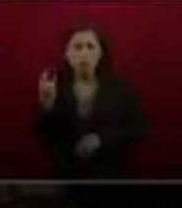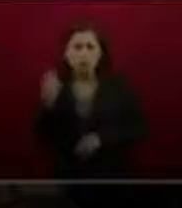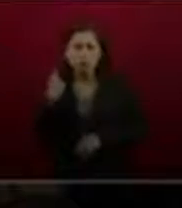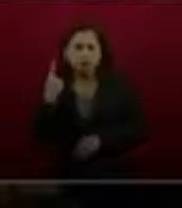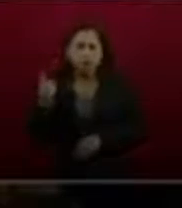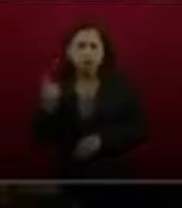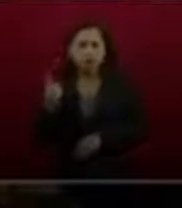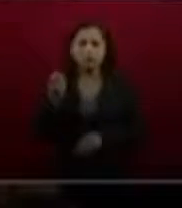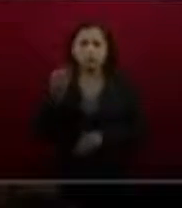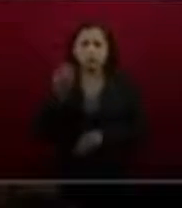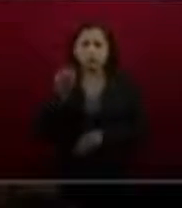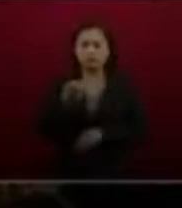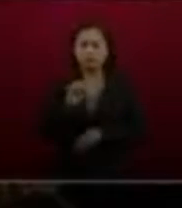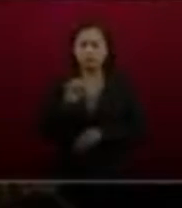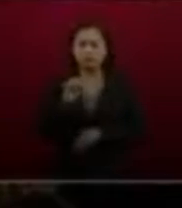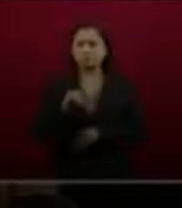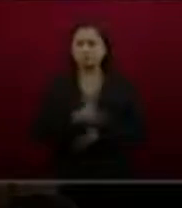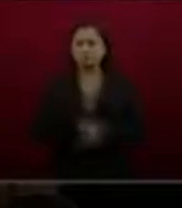Sí.